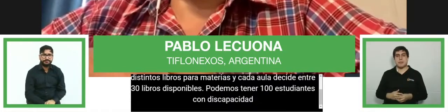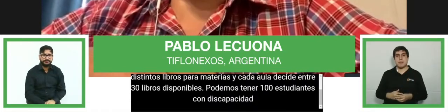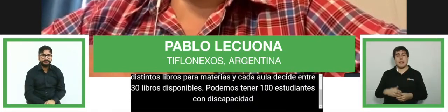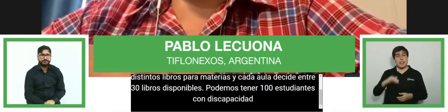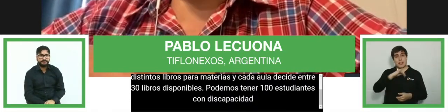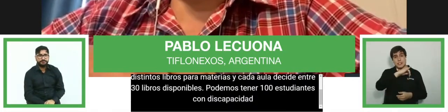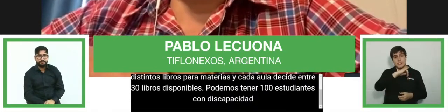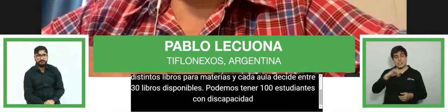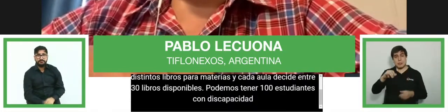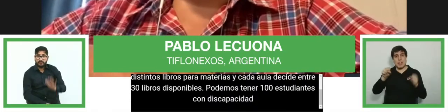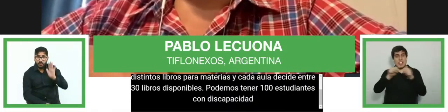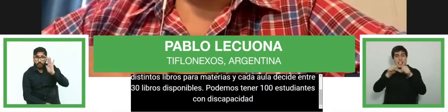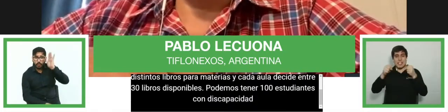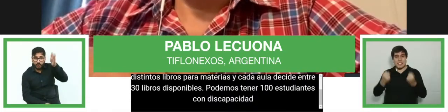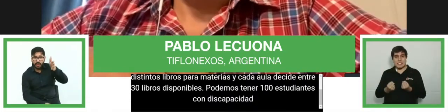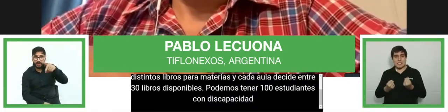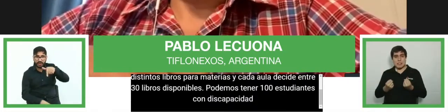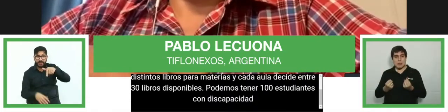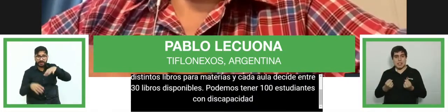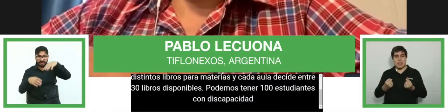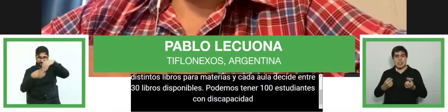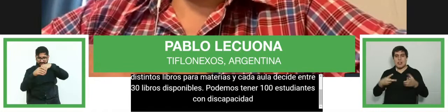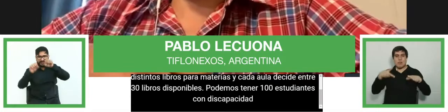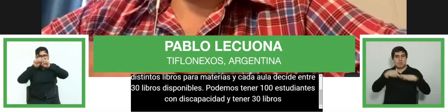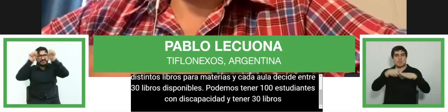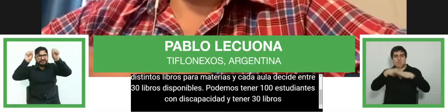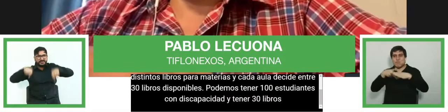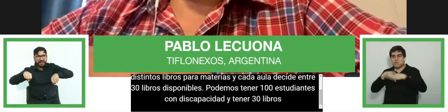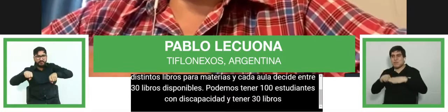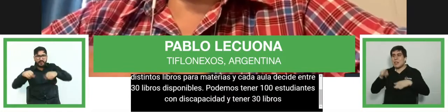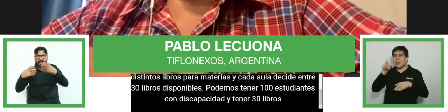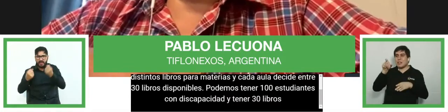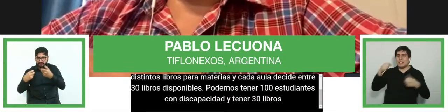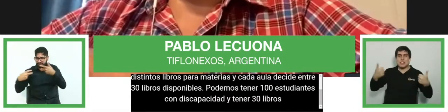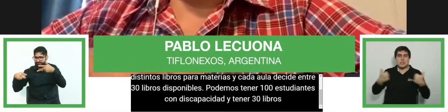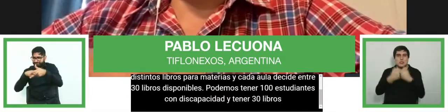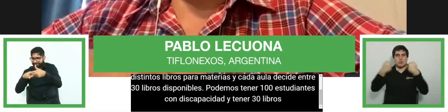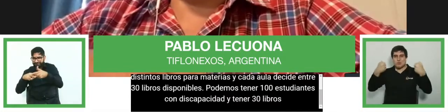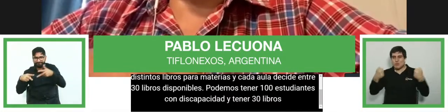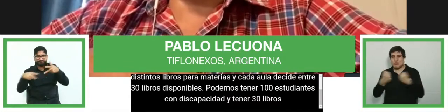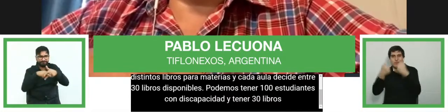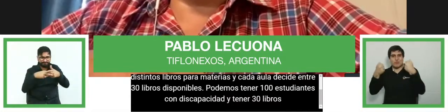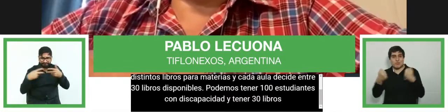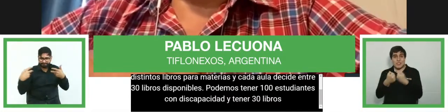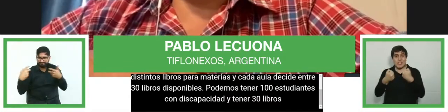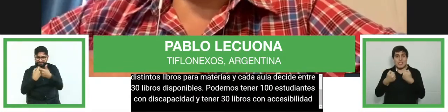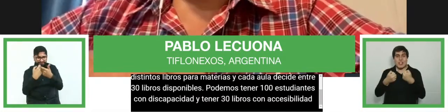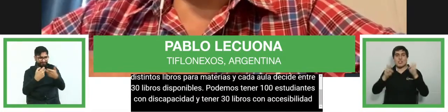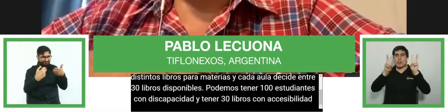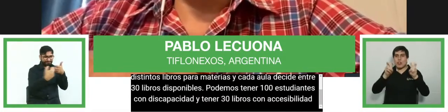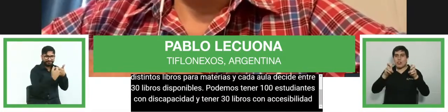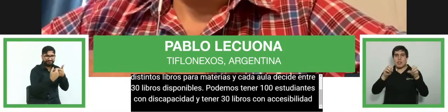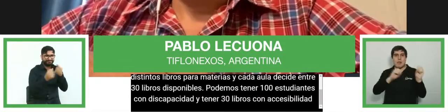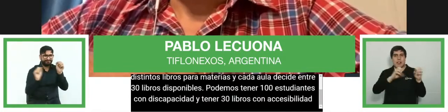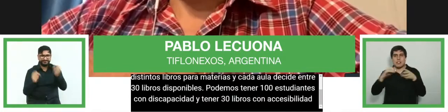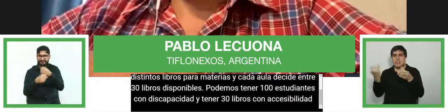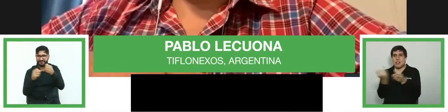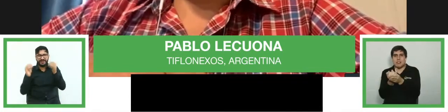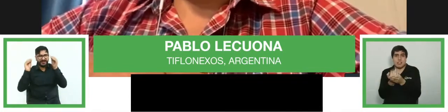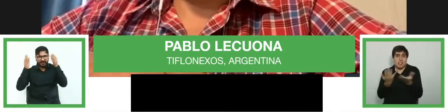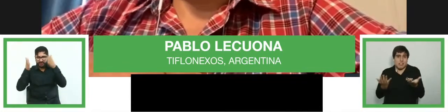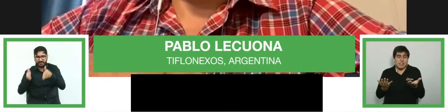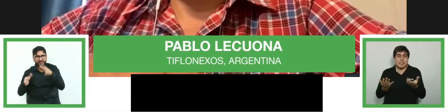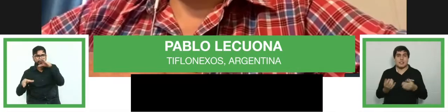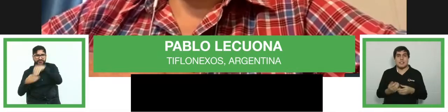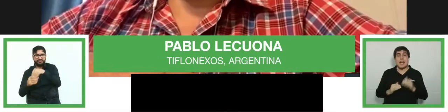hace, o sea, ya el sistema de por sí complejiza y choca con esta idea de educación inclusiva. A